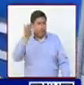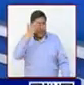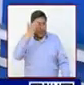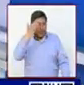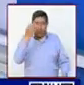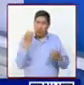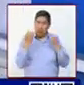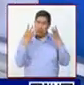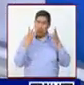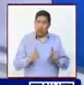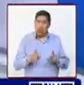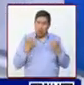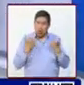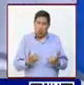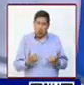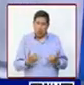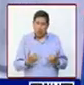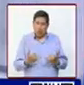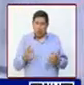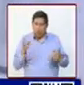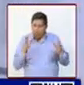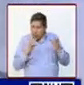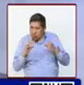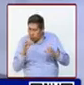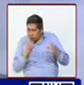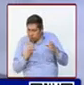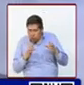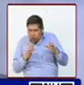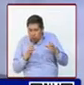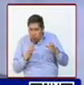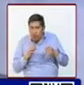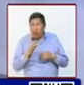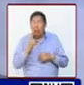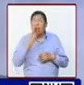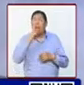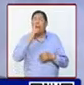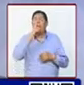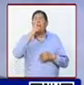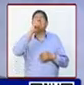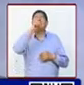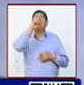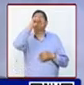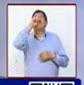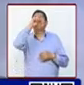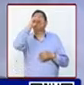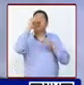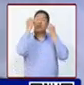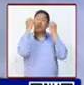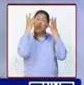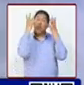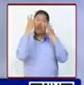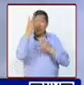mostrar cuántas personas hoy han ido a buscar un punto masivo de pruebas COVID, por ejemplo, cuántos positivos se han registrado.